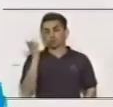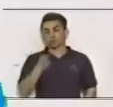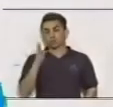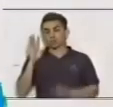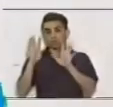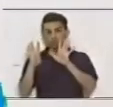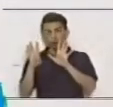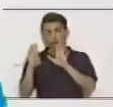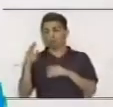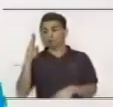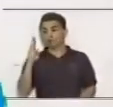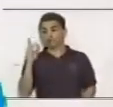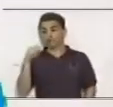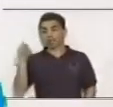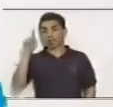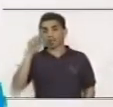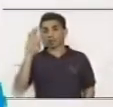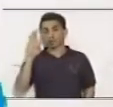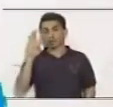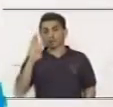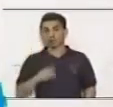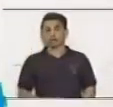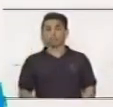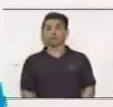B a la cuarta.